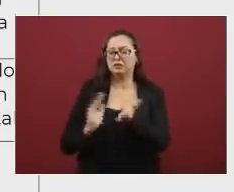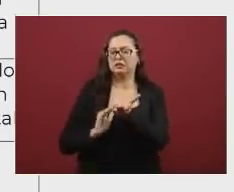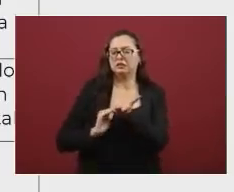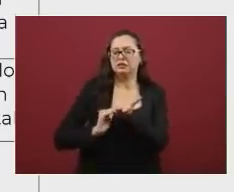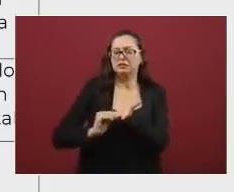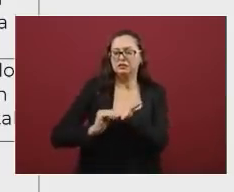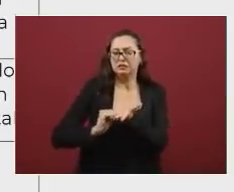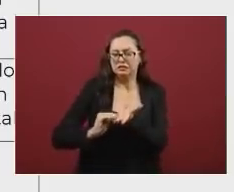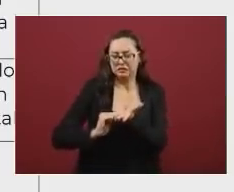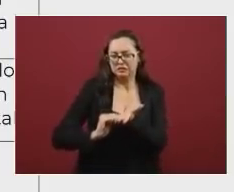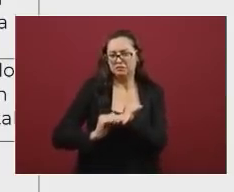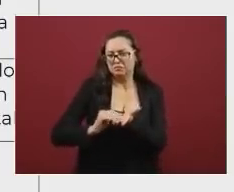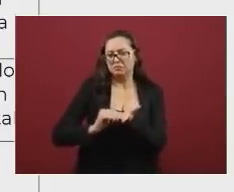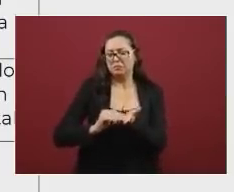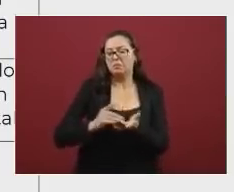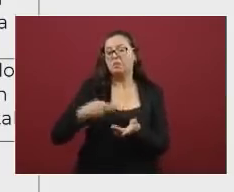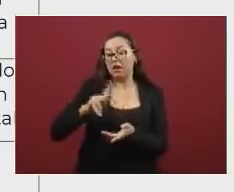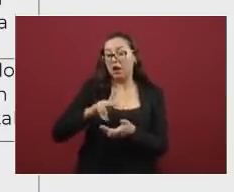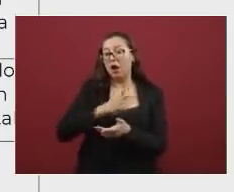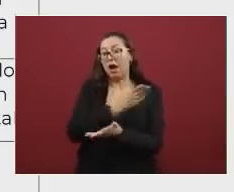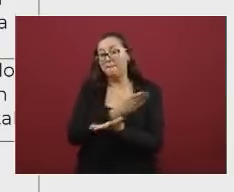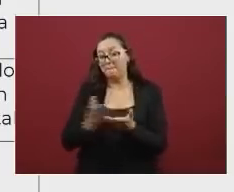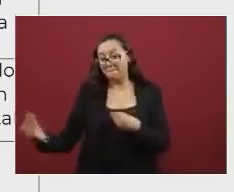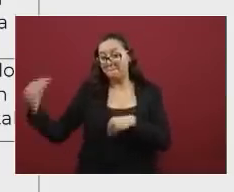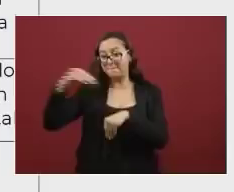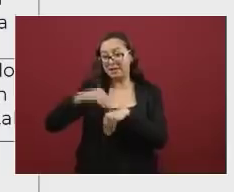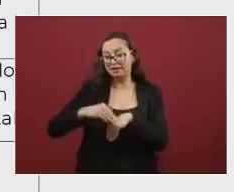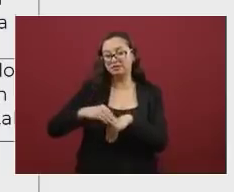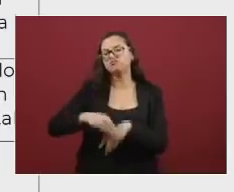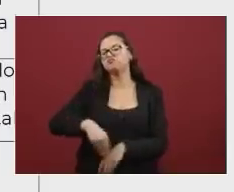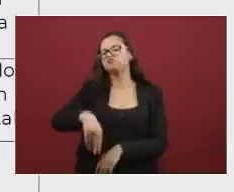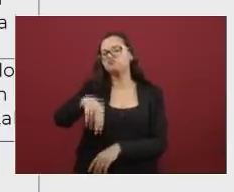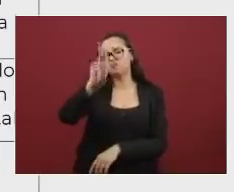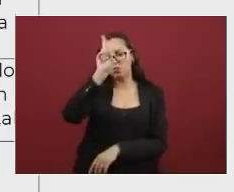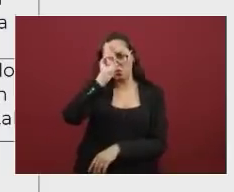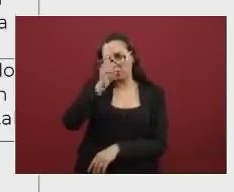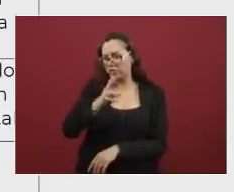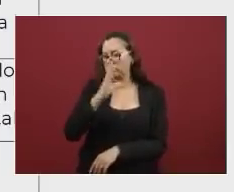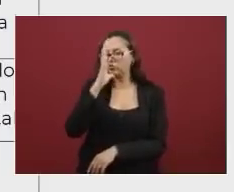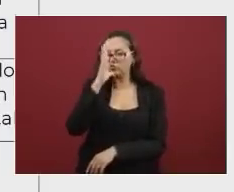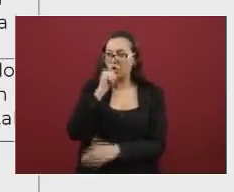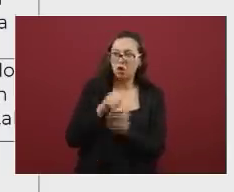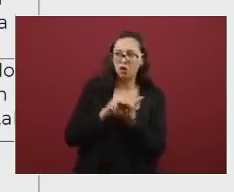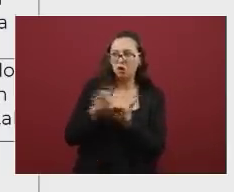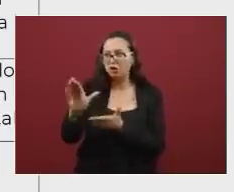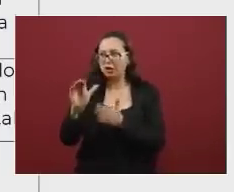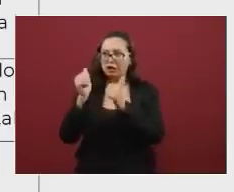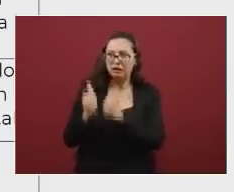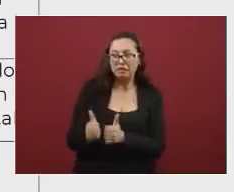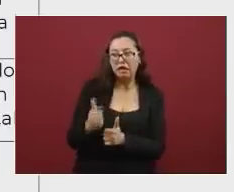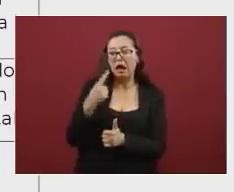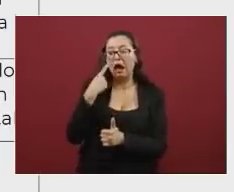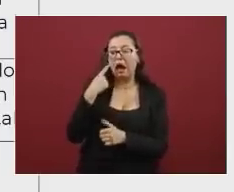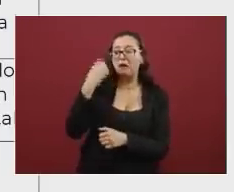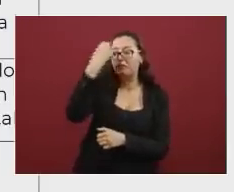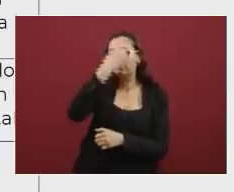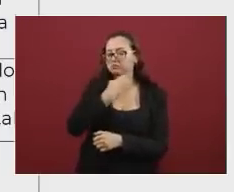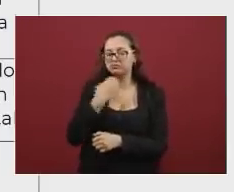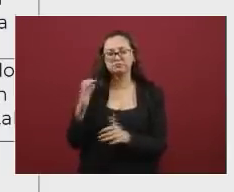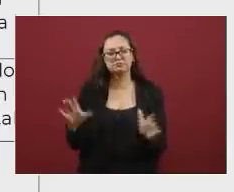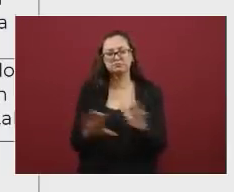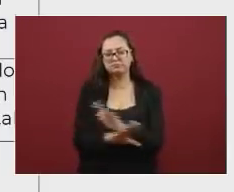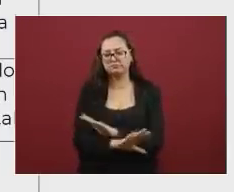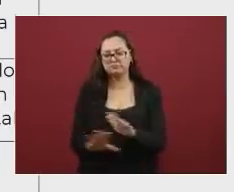está proscrita. En cuanto a la evaluación que se hacía, que era una evaluación estandarizada